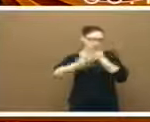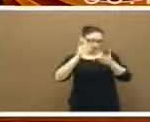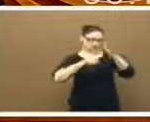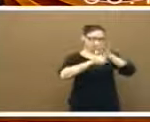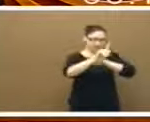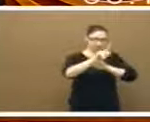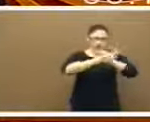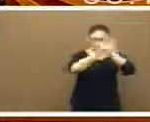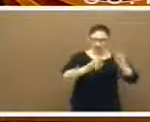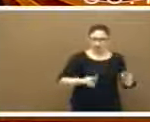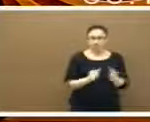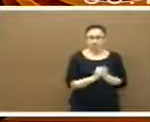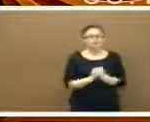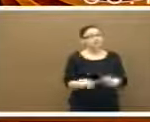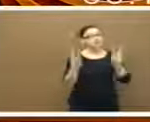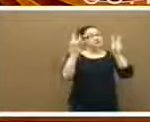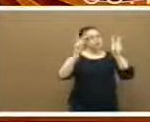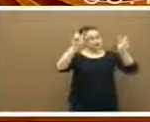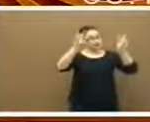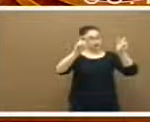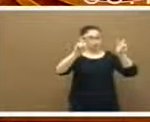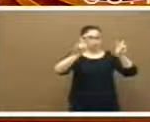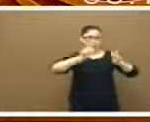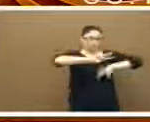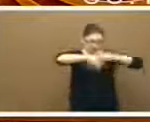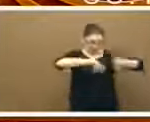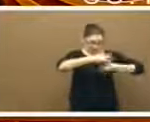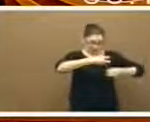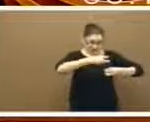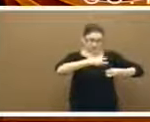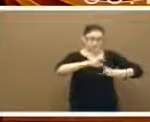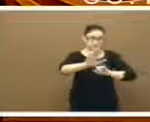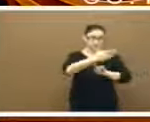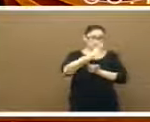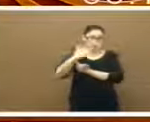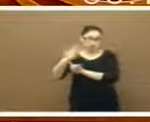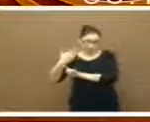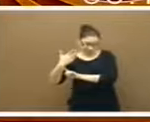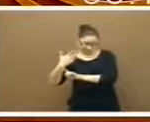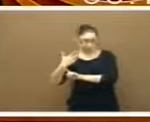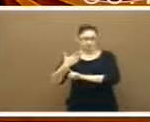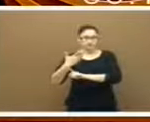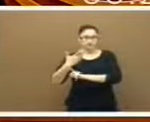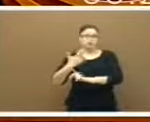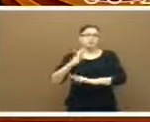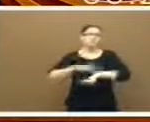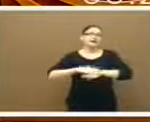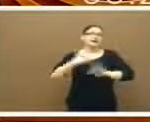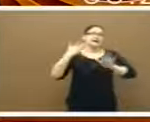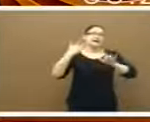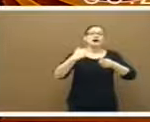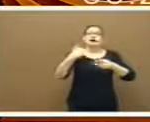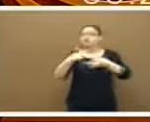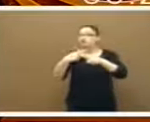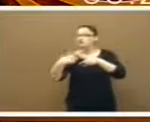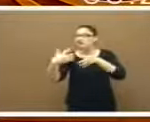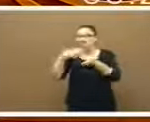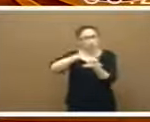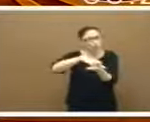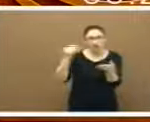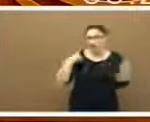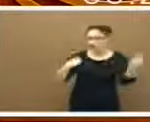cuanto a las enmiendas planteadas y antes de entrar en el fondo de cada una de ellas, por esclarecer algunas de las dudas que se han planteado por algún